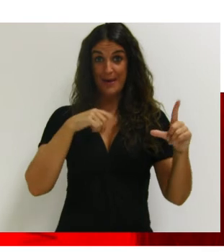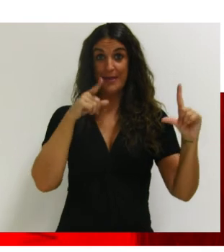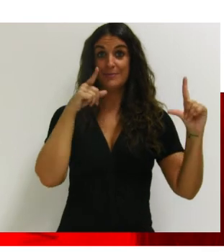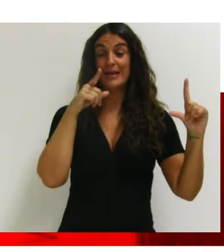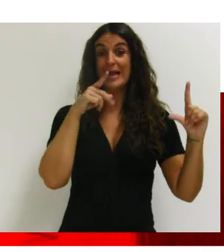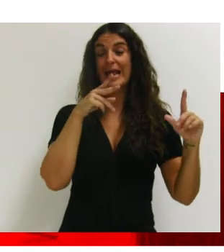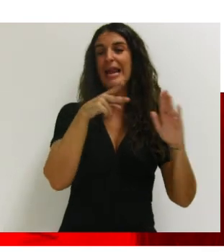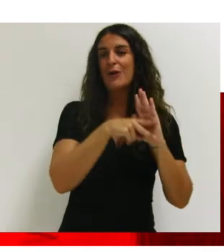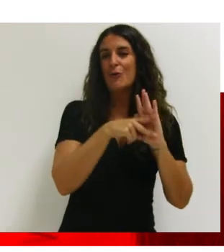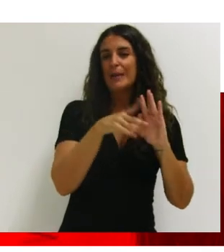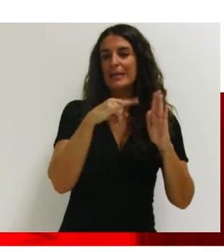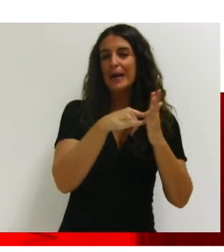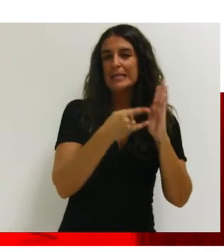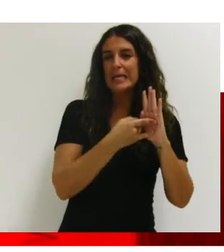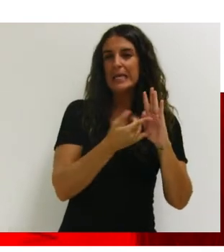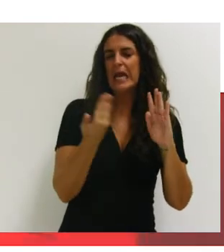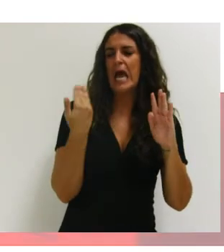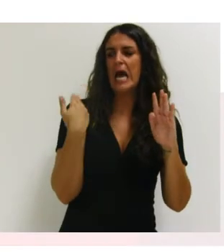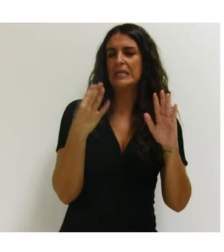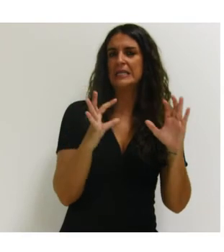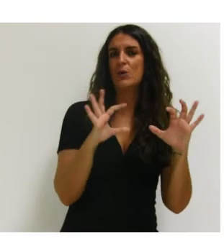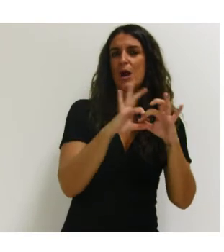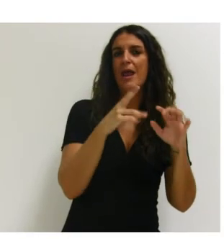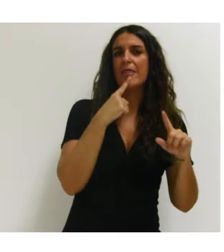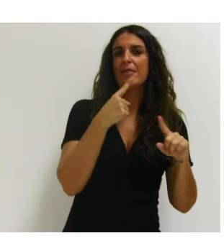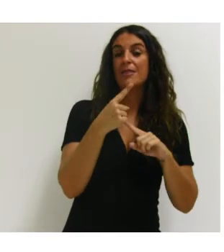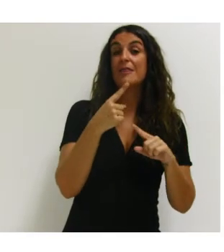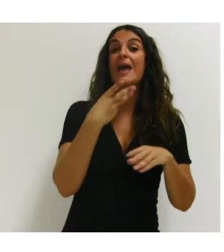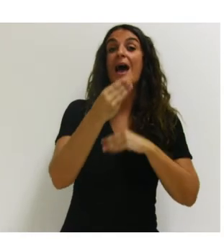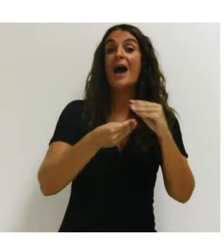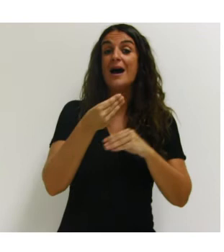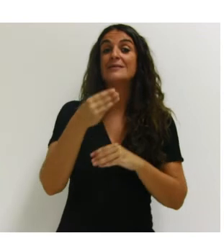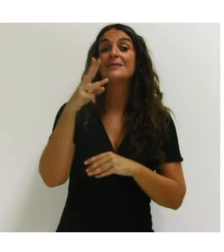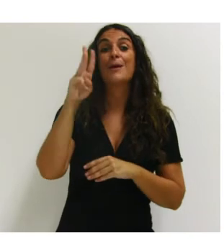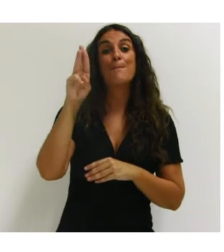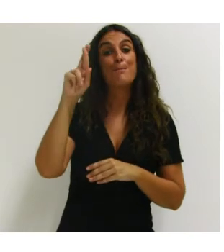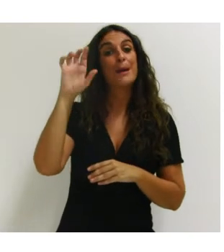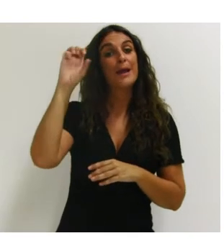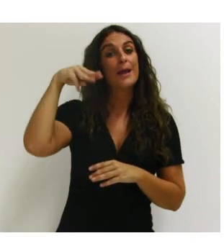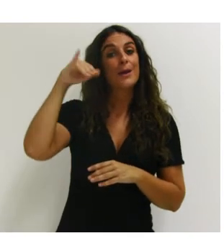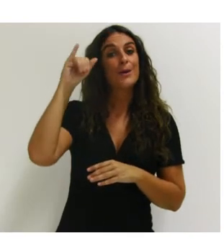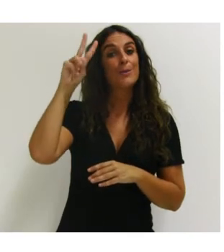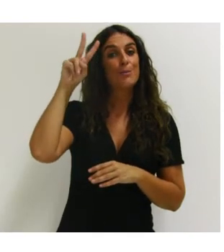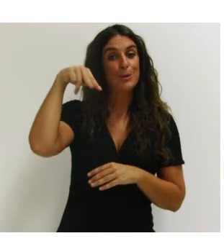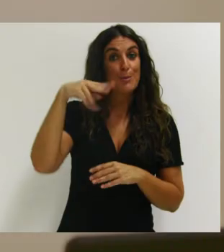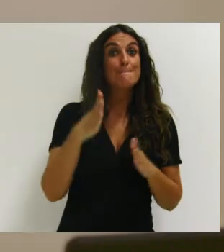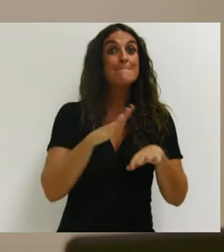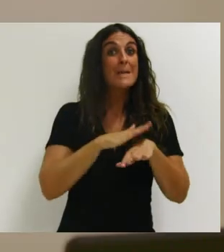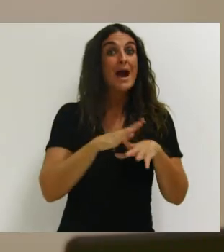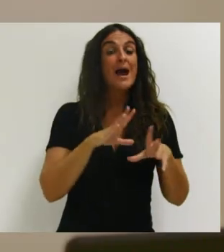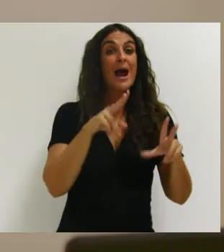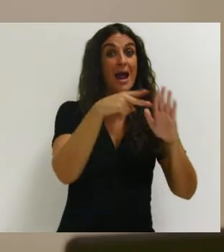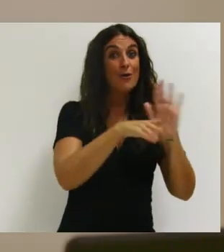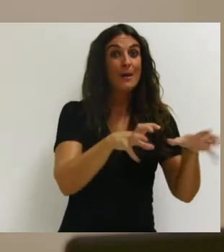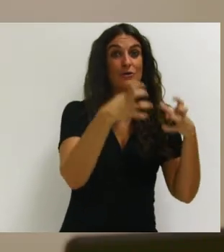la normativa técnica encontramos este enlace? Ponía: hazte premium para acceder a la norma. Significa